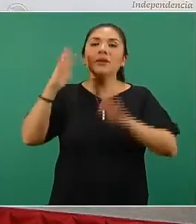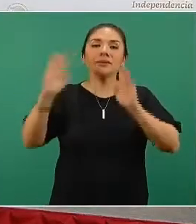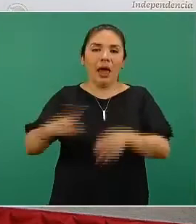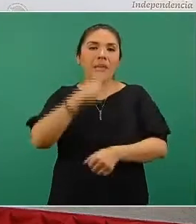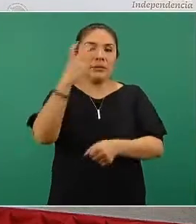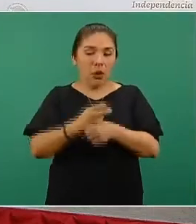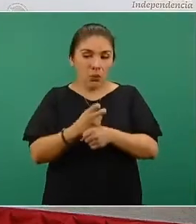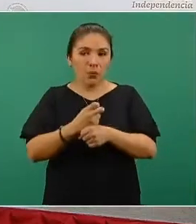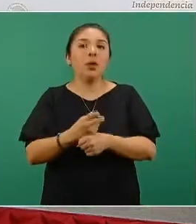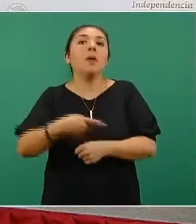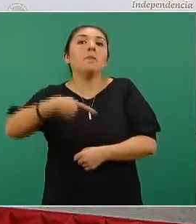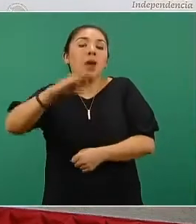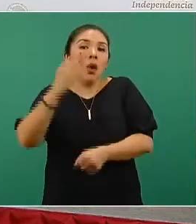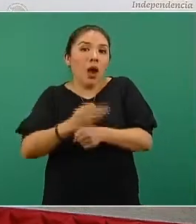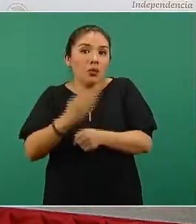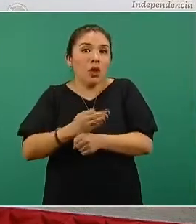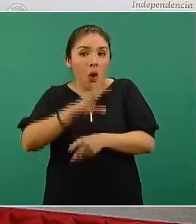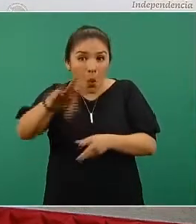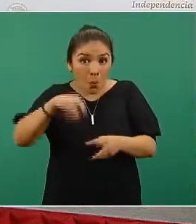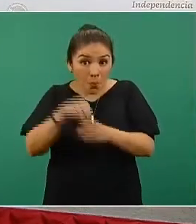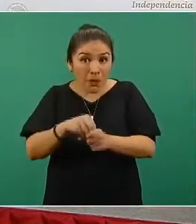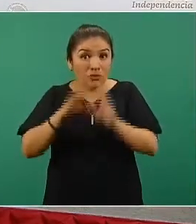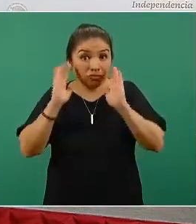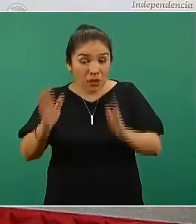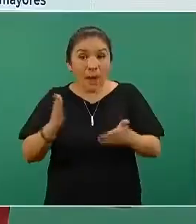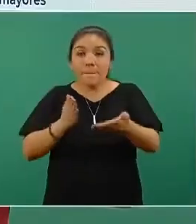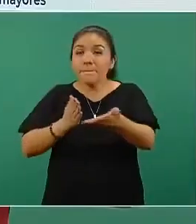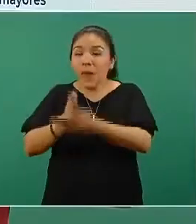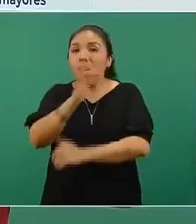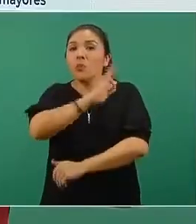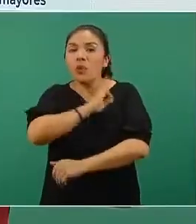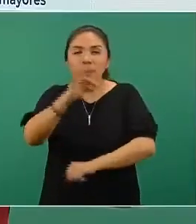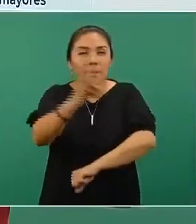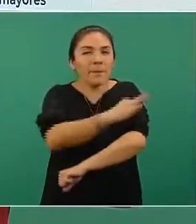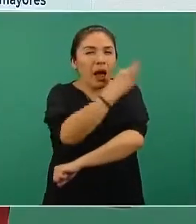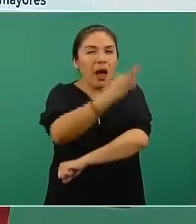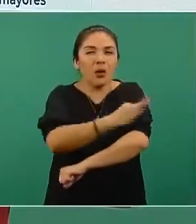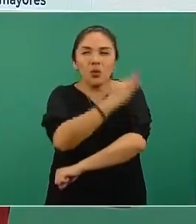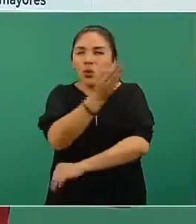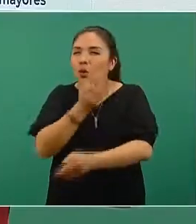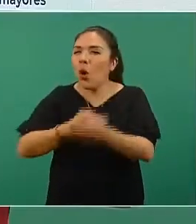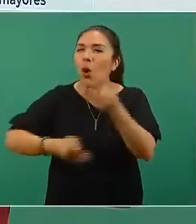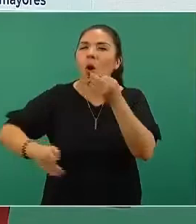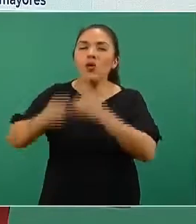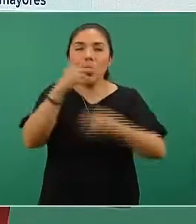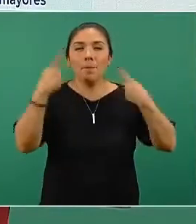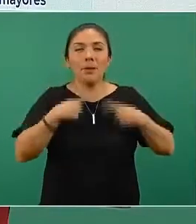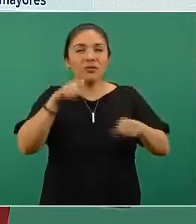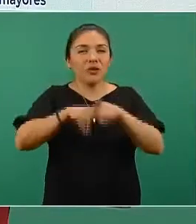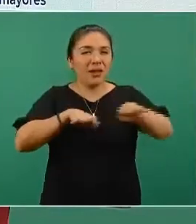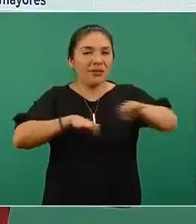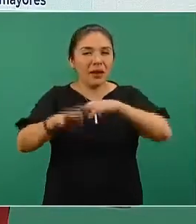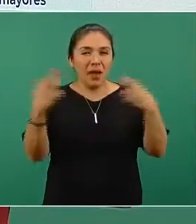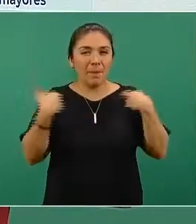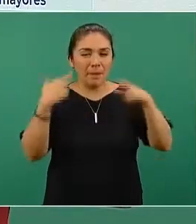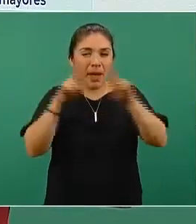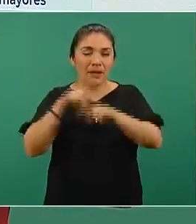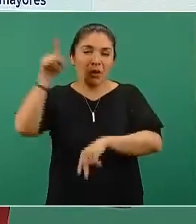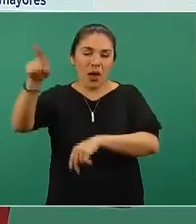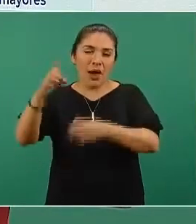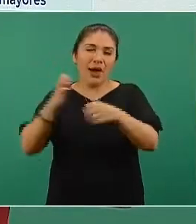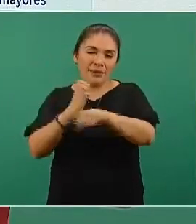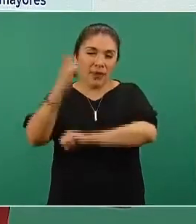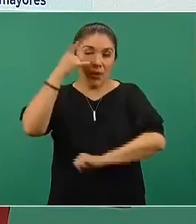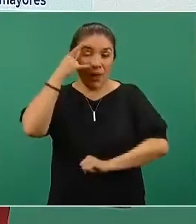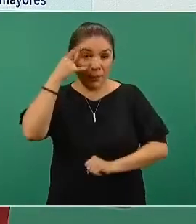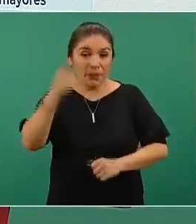en Campeche. Digamos que esto está ya completo, se logró la meta de poder vacunar a todos el personal educativo del estado de